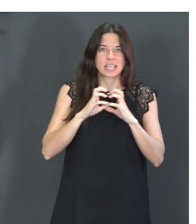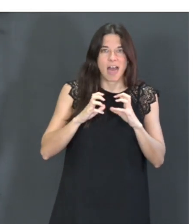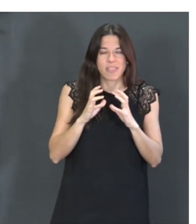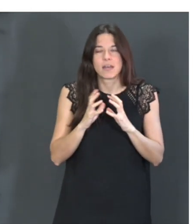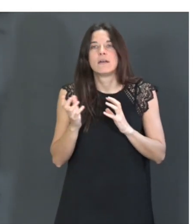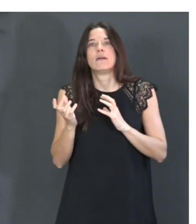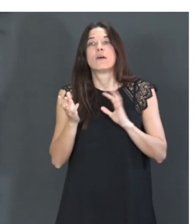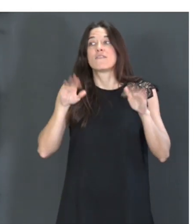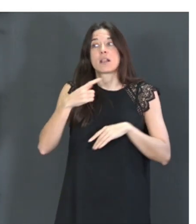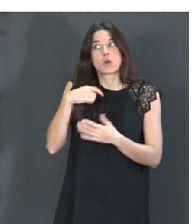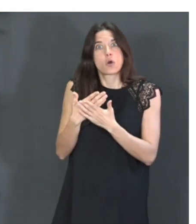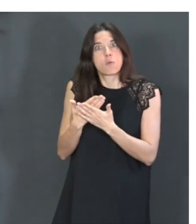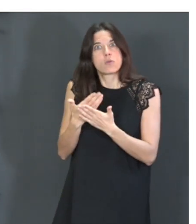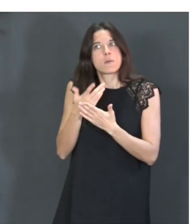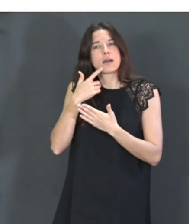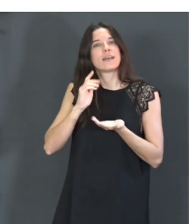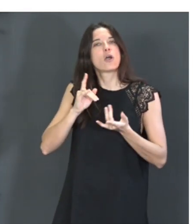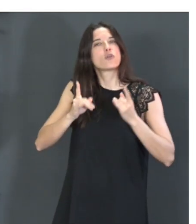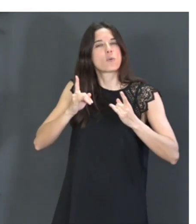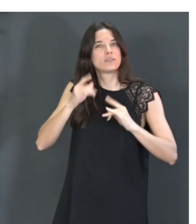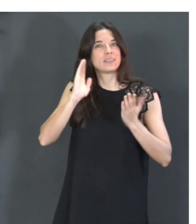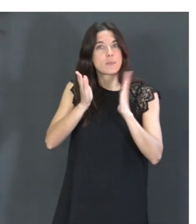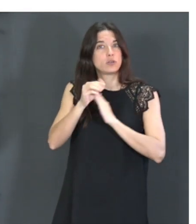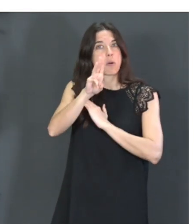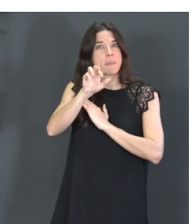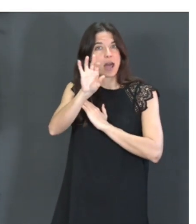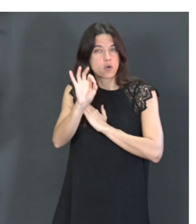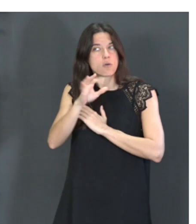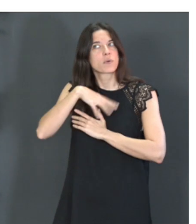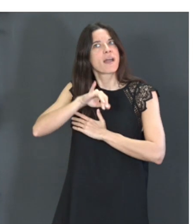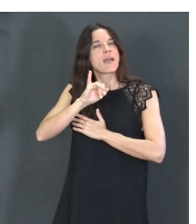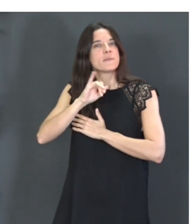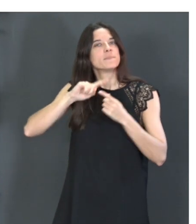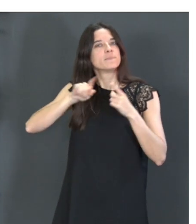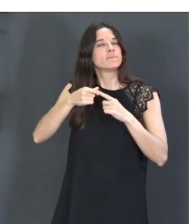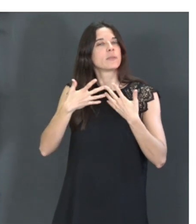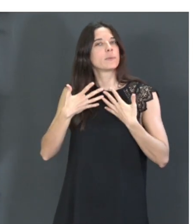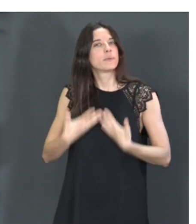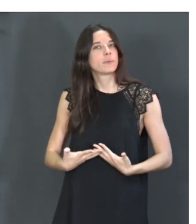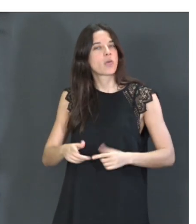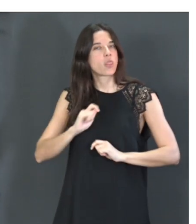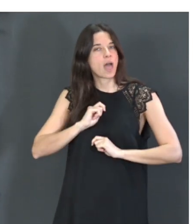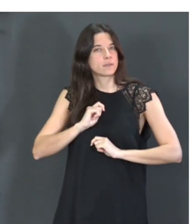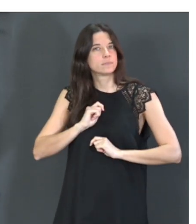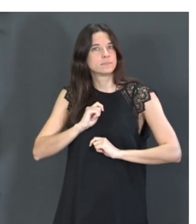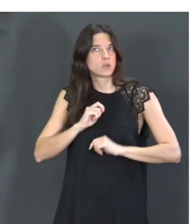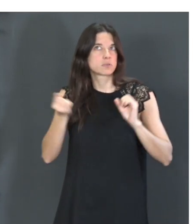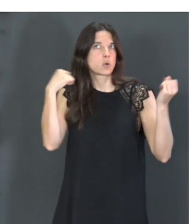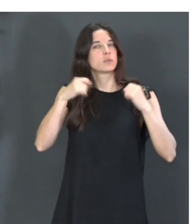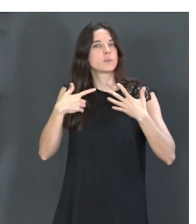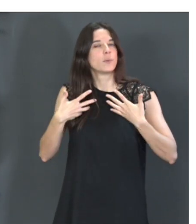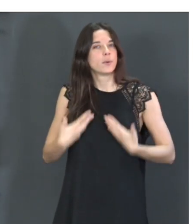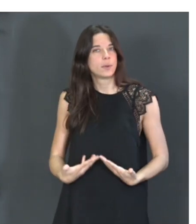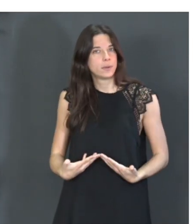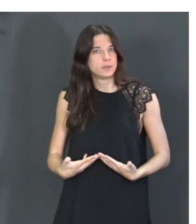se ha comprobado que el robot terapéutico Paro pues puede tener un efecto calmante sobre estas conductas. En